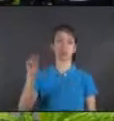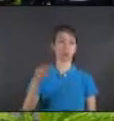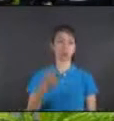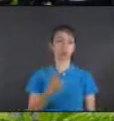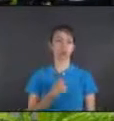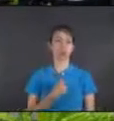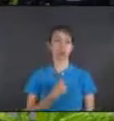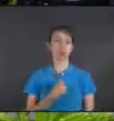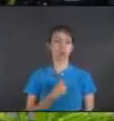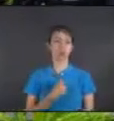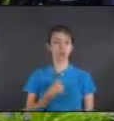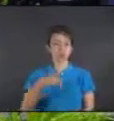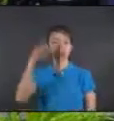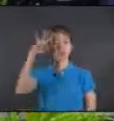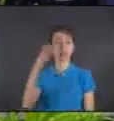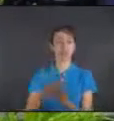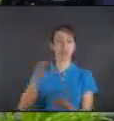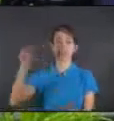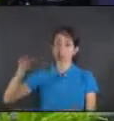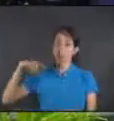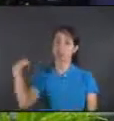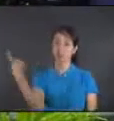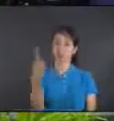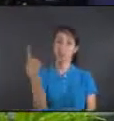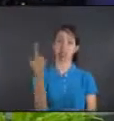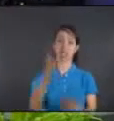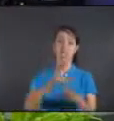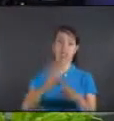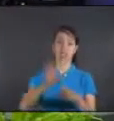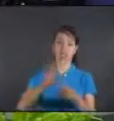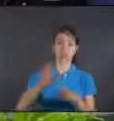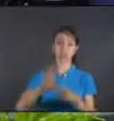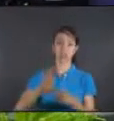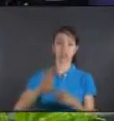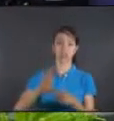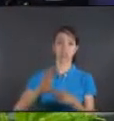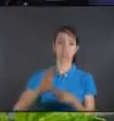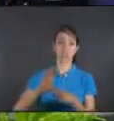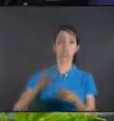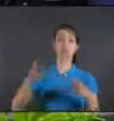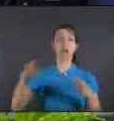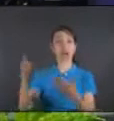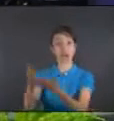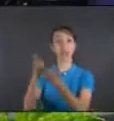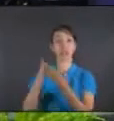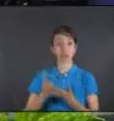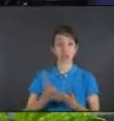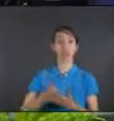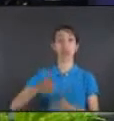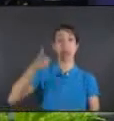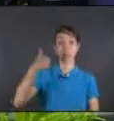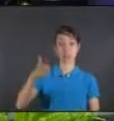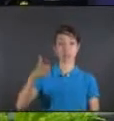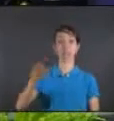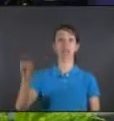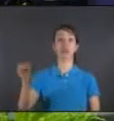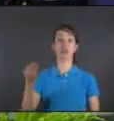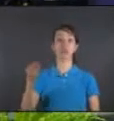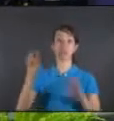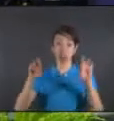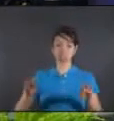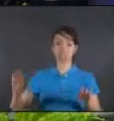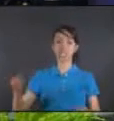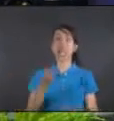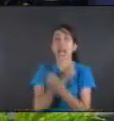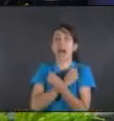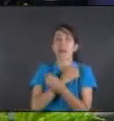así lo creo con todo mi corazón y se lo estoy diciendo bien fregado, perdón, bien, bien mal.